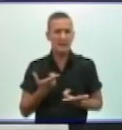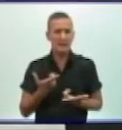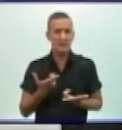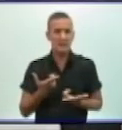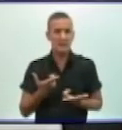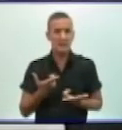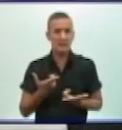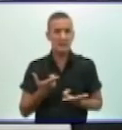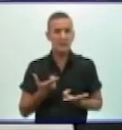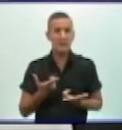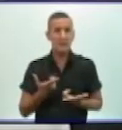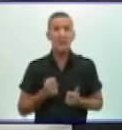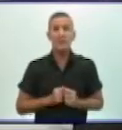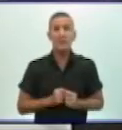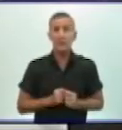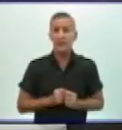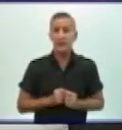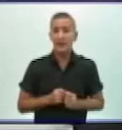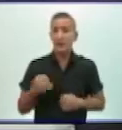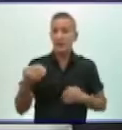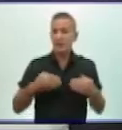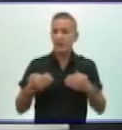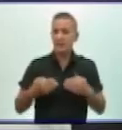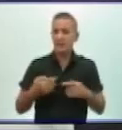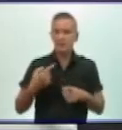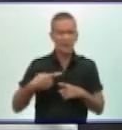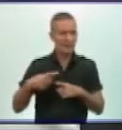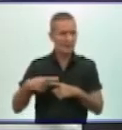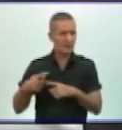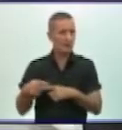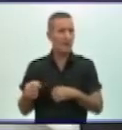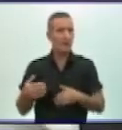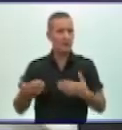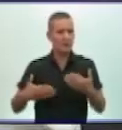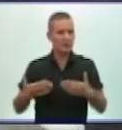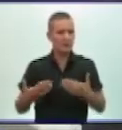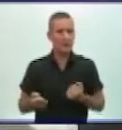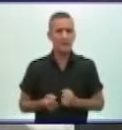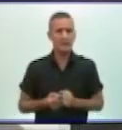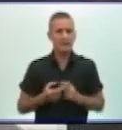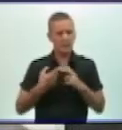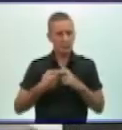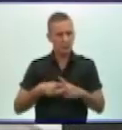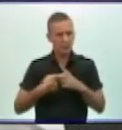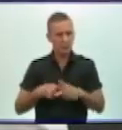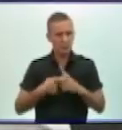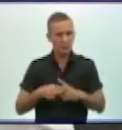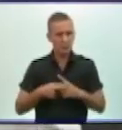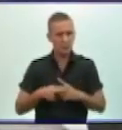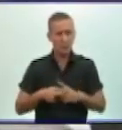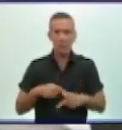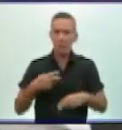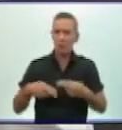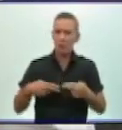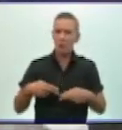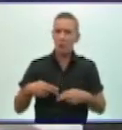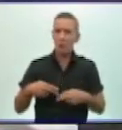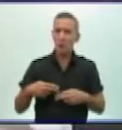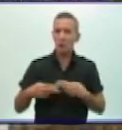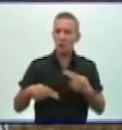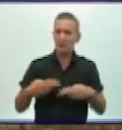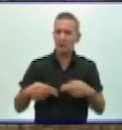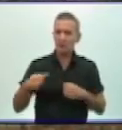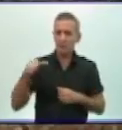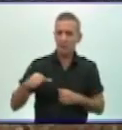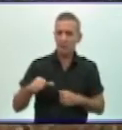chequeos de emulación que todos disfrutamos. Aparte, estamos corrigiendo lo que nosotros hacemos mal y debemos corregir en nuestra